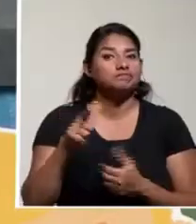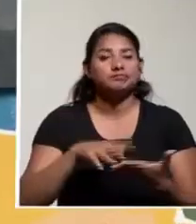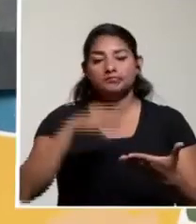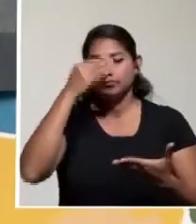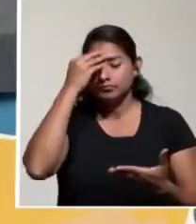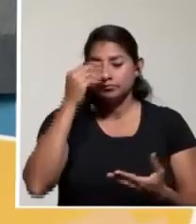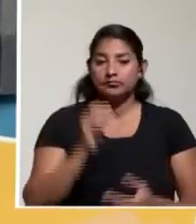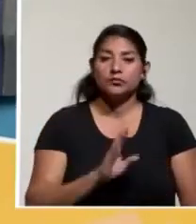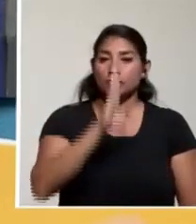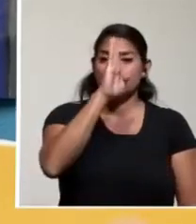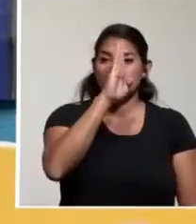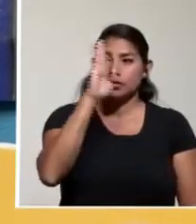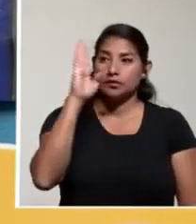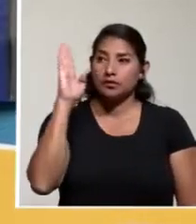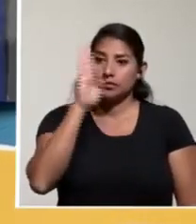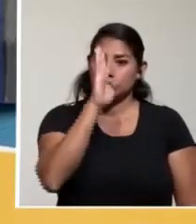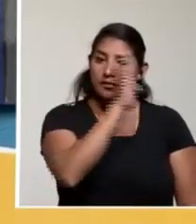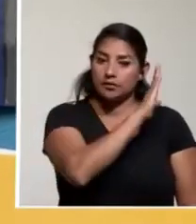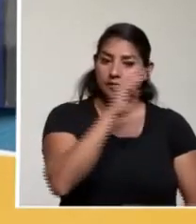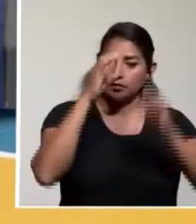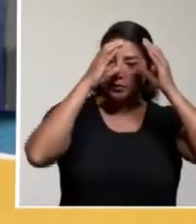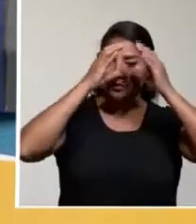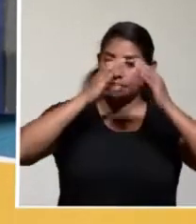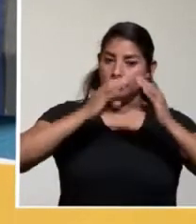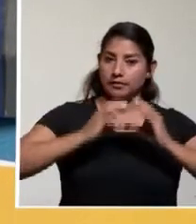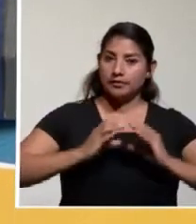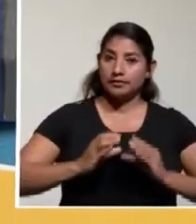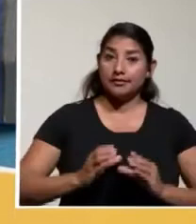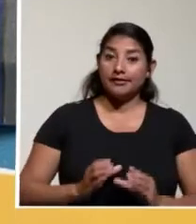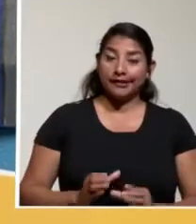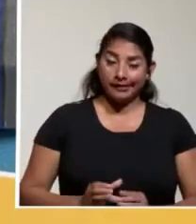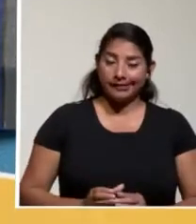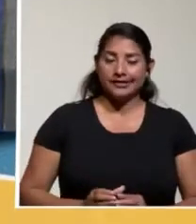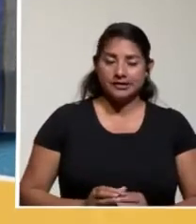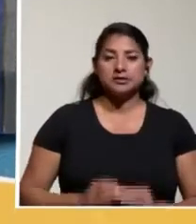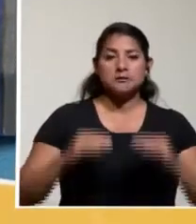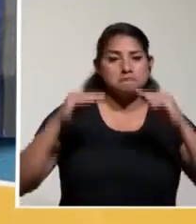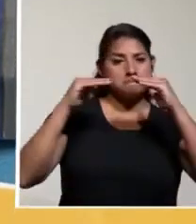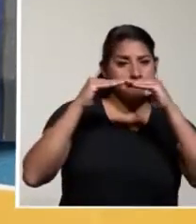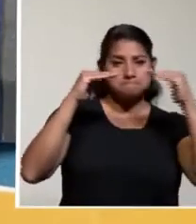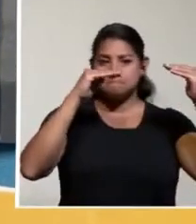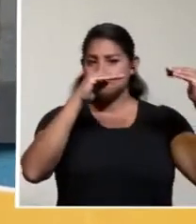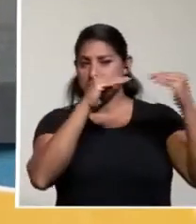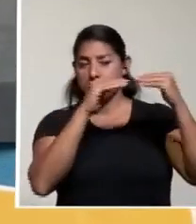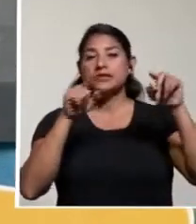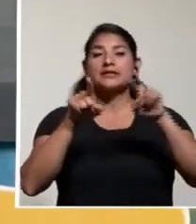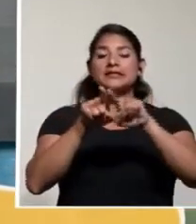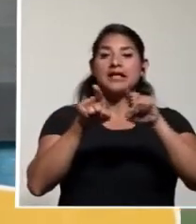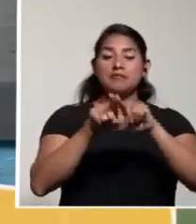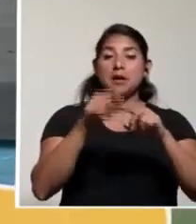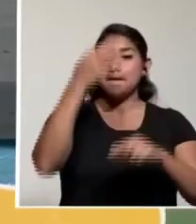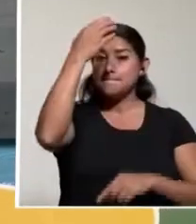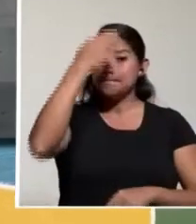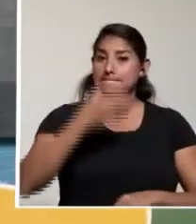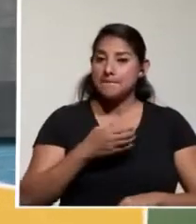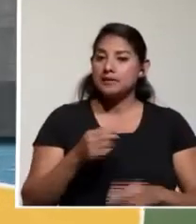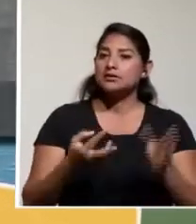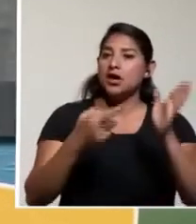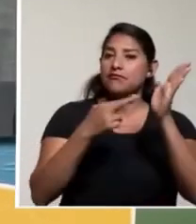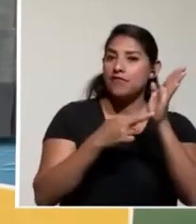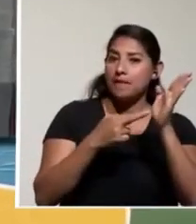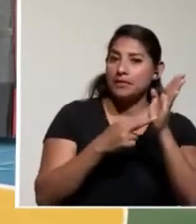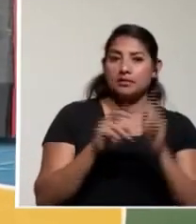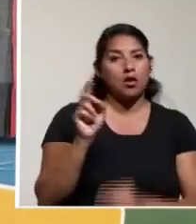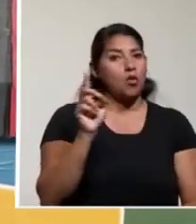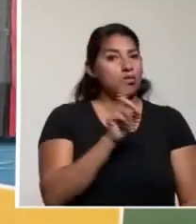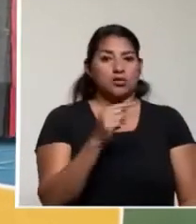tenemos dos lados en nuestro cuerpo, ajá, que son simétricos, uh-huh, y que tenemos partes del cuerpo que se repiten,